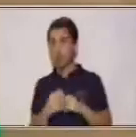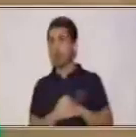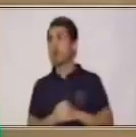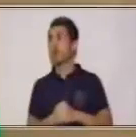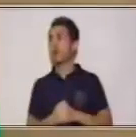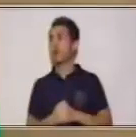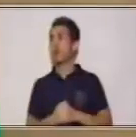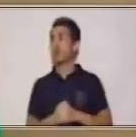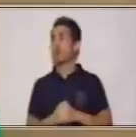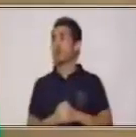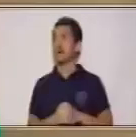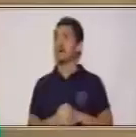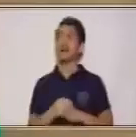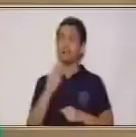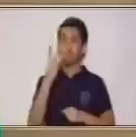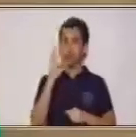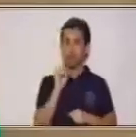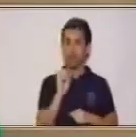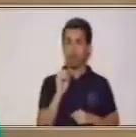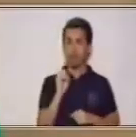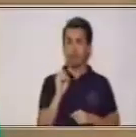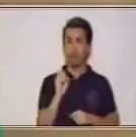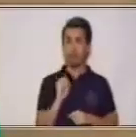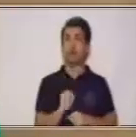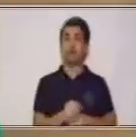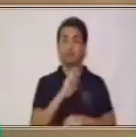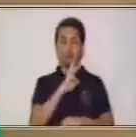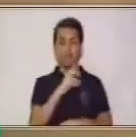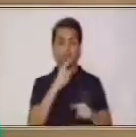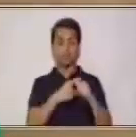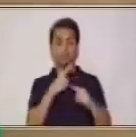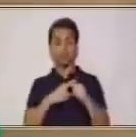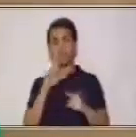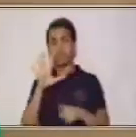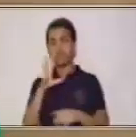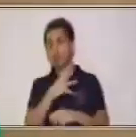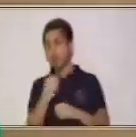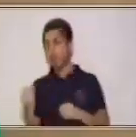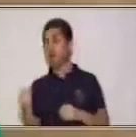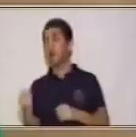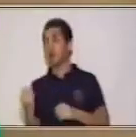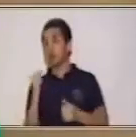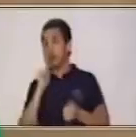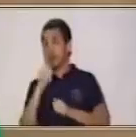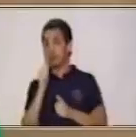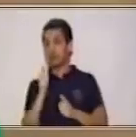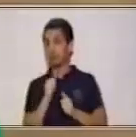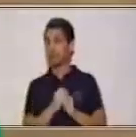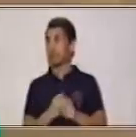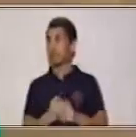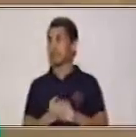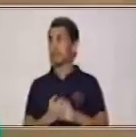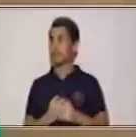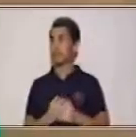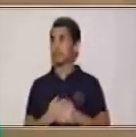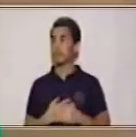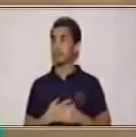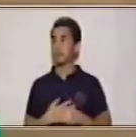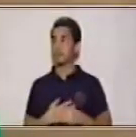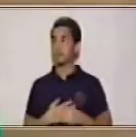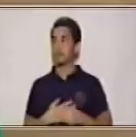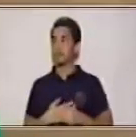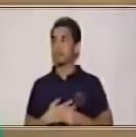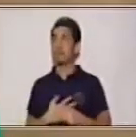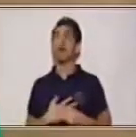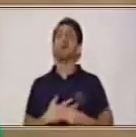nos va a dar 30 y 3 por 5 nos va a dar 15. Esto se